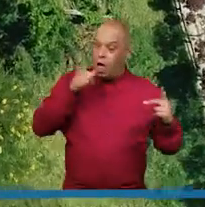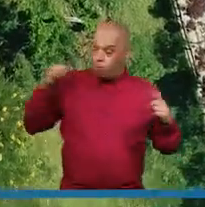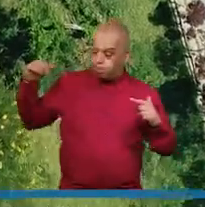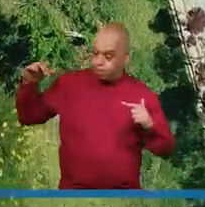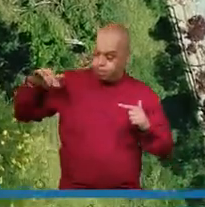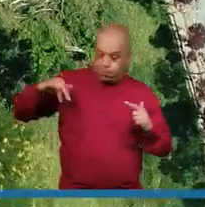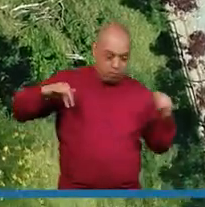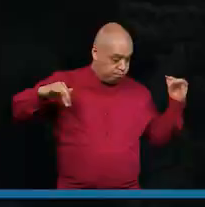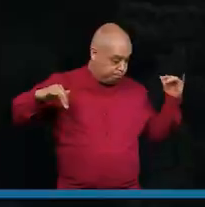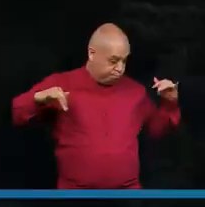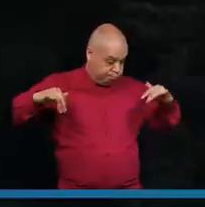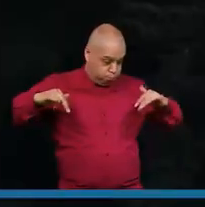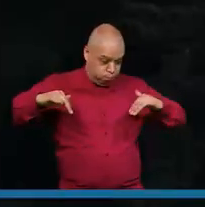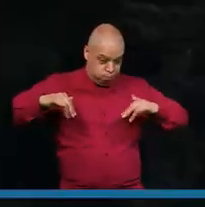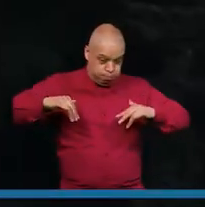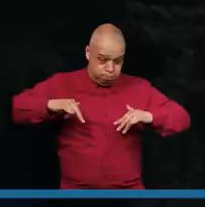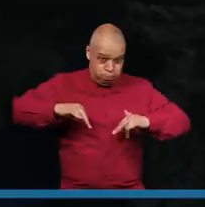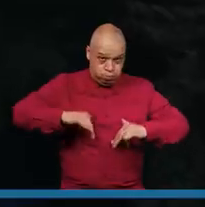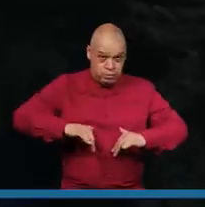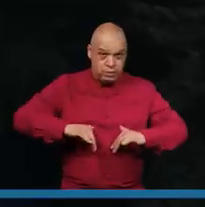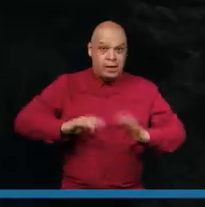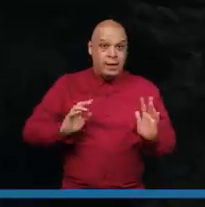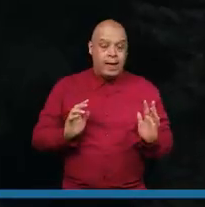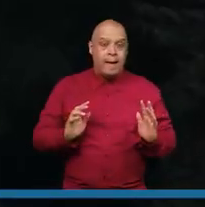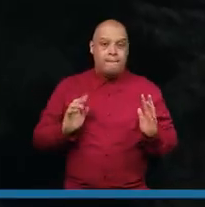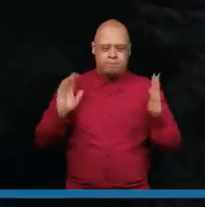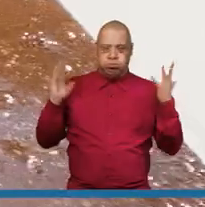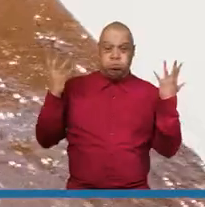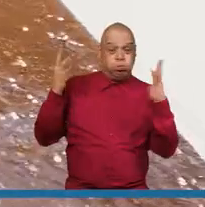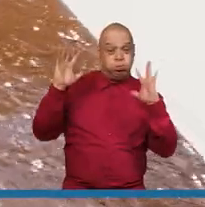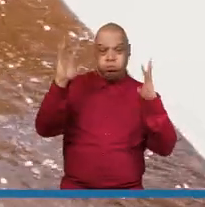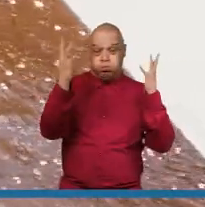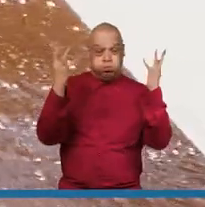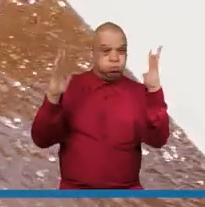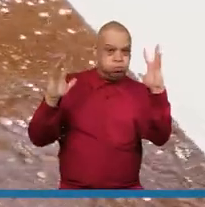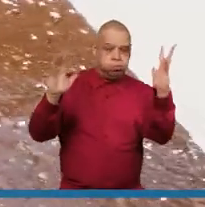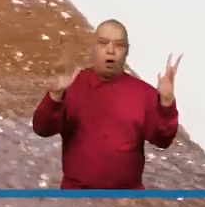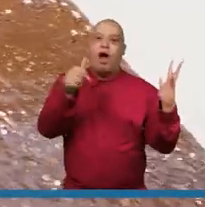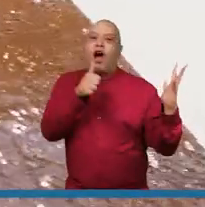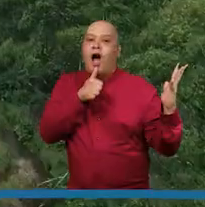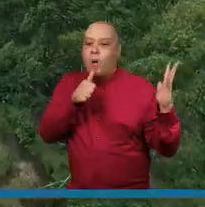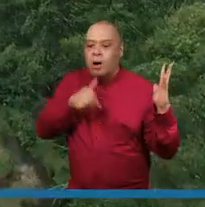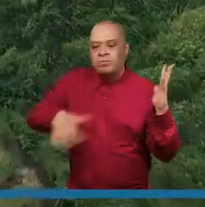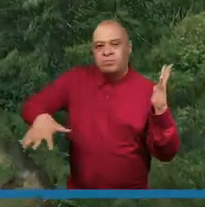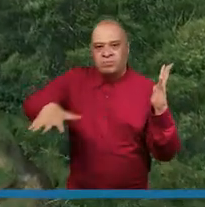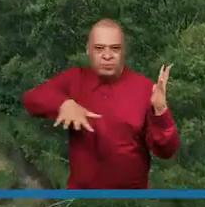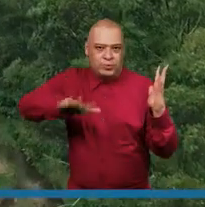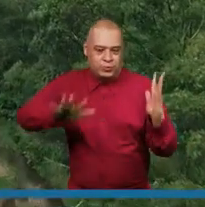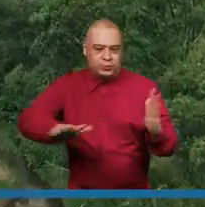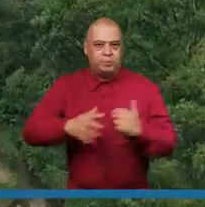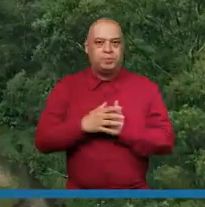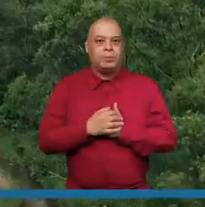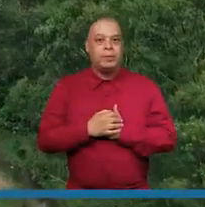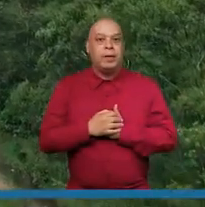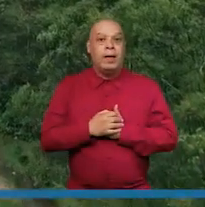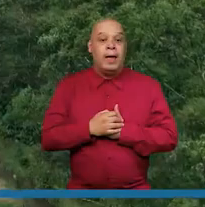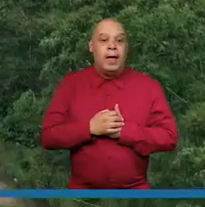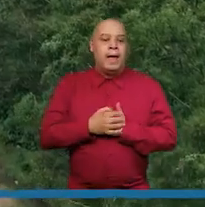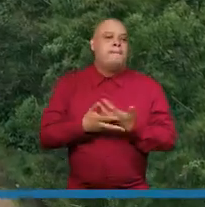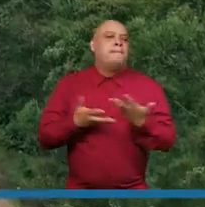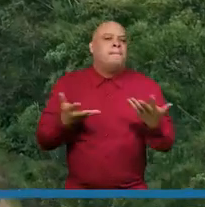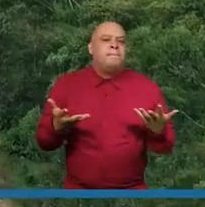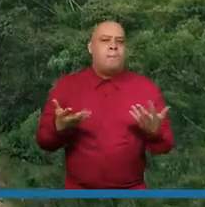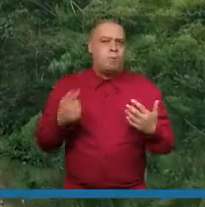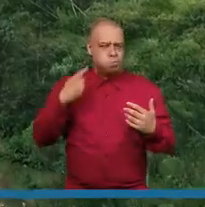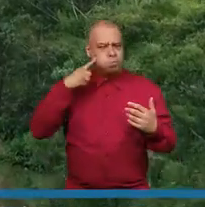cantidad de quebradas que bajan de la montaña, dándole una condición, antes de que fuera ocupado, de un bosque y una condición de agua y muy fértil.